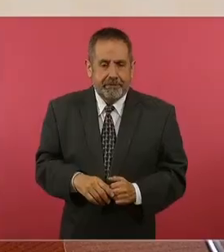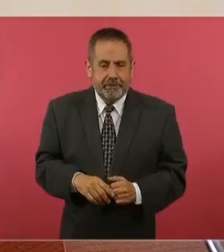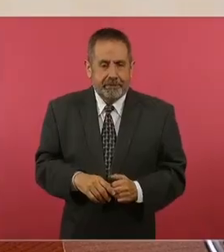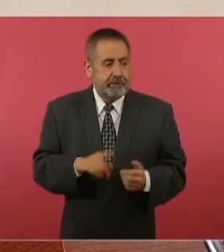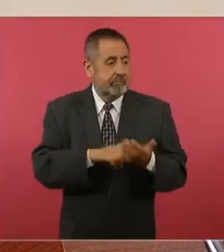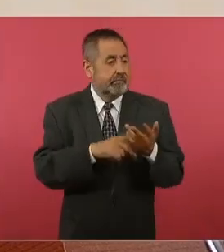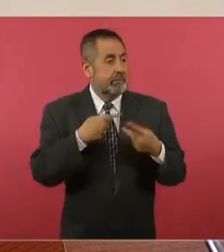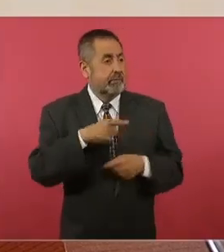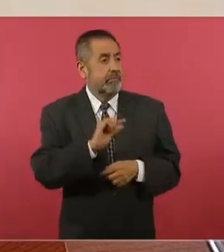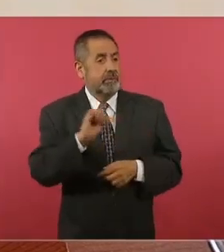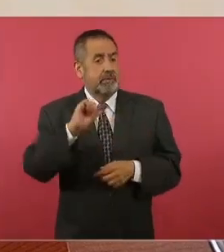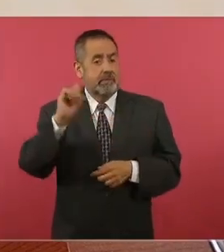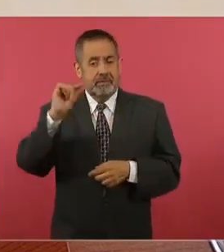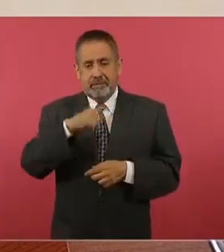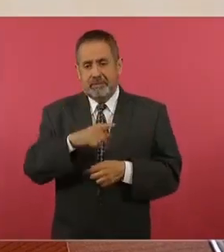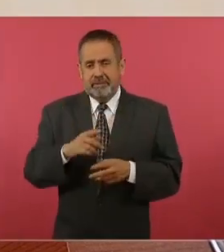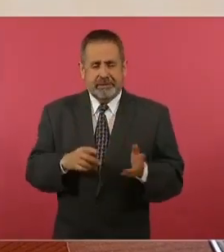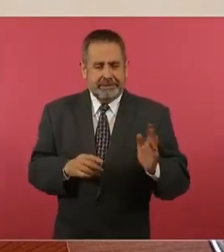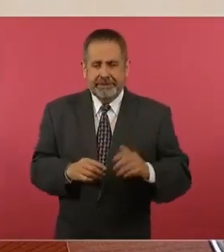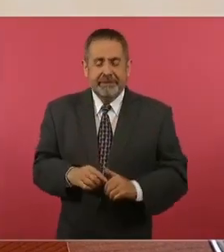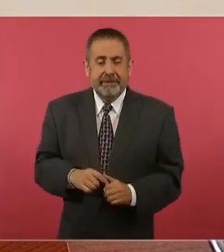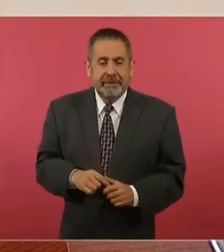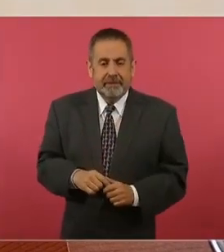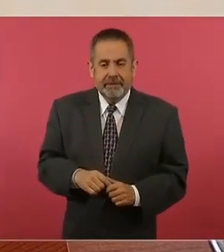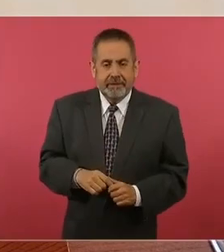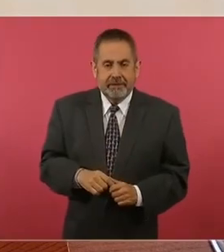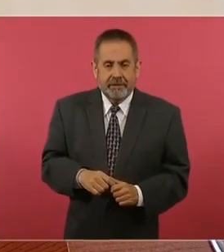las estrellas,